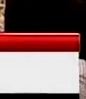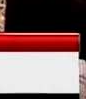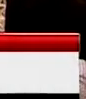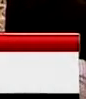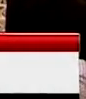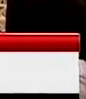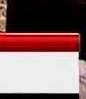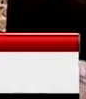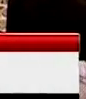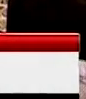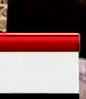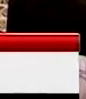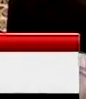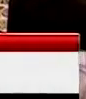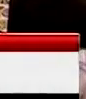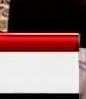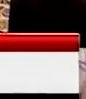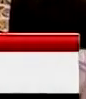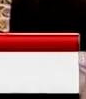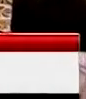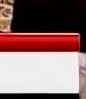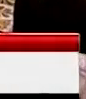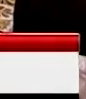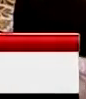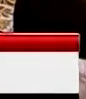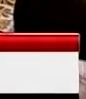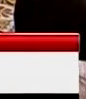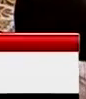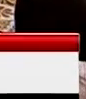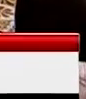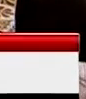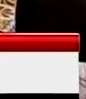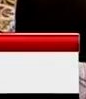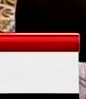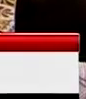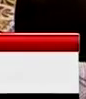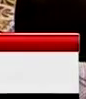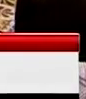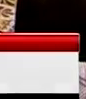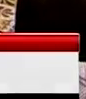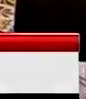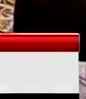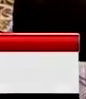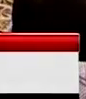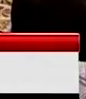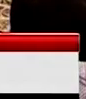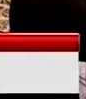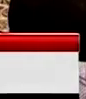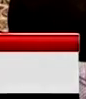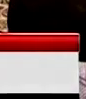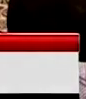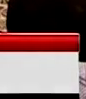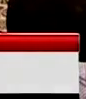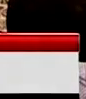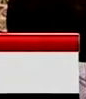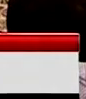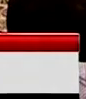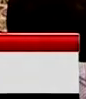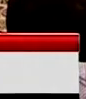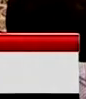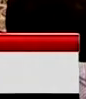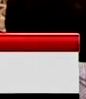Juan, pero recuerdo la época en la que él estuvo postulando como